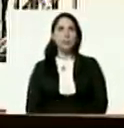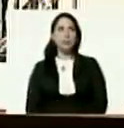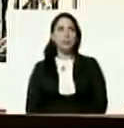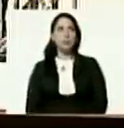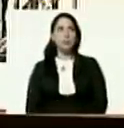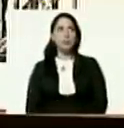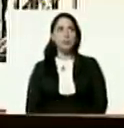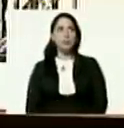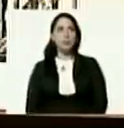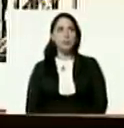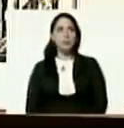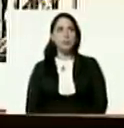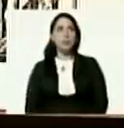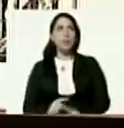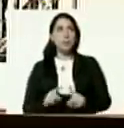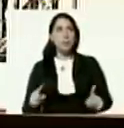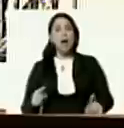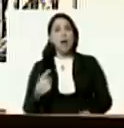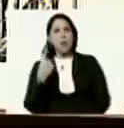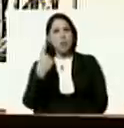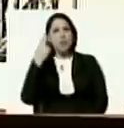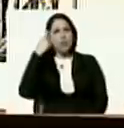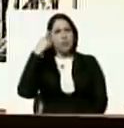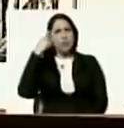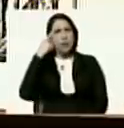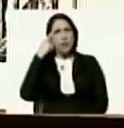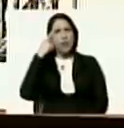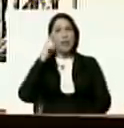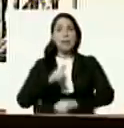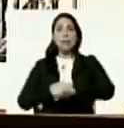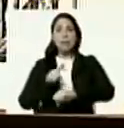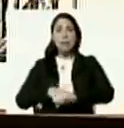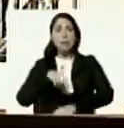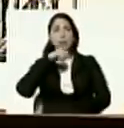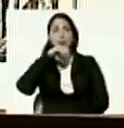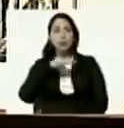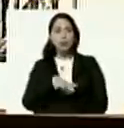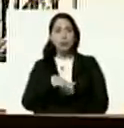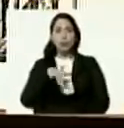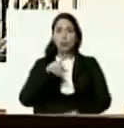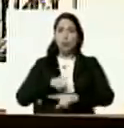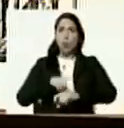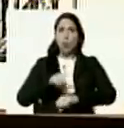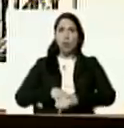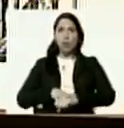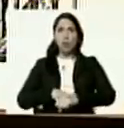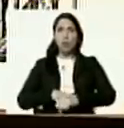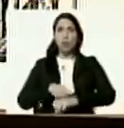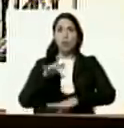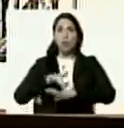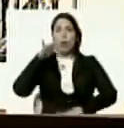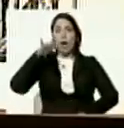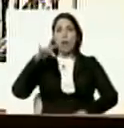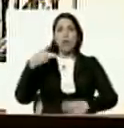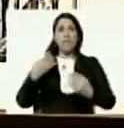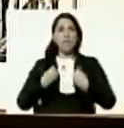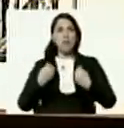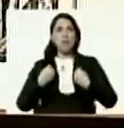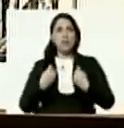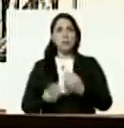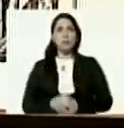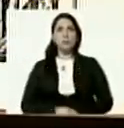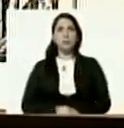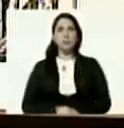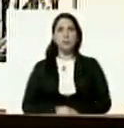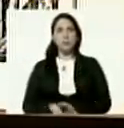para uno fotografiarse en el tiempo histórico que no le ha tocado vivir